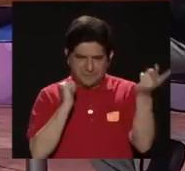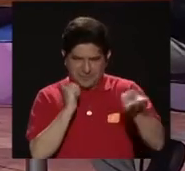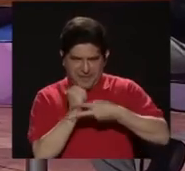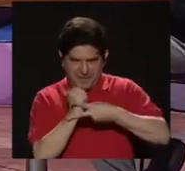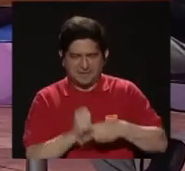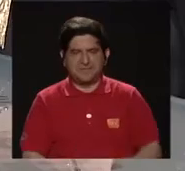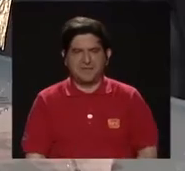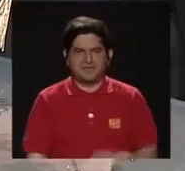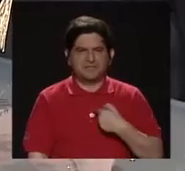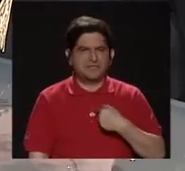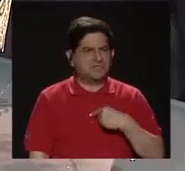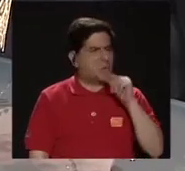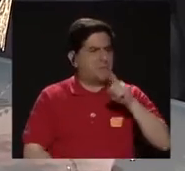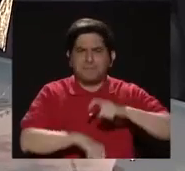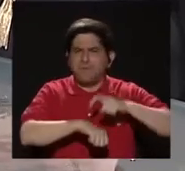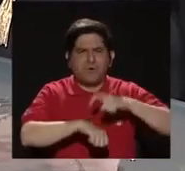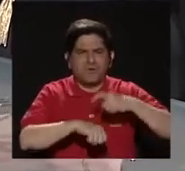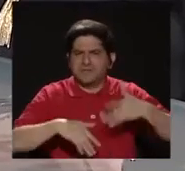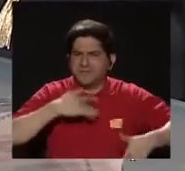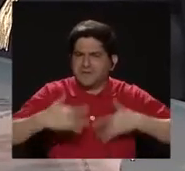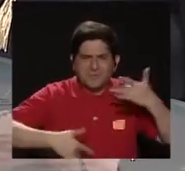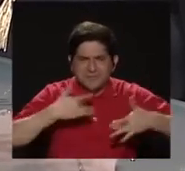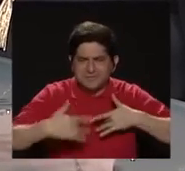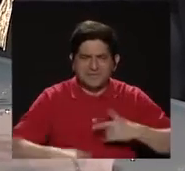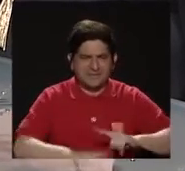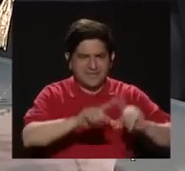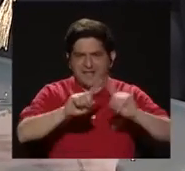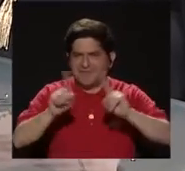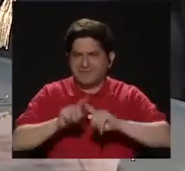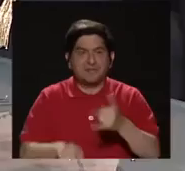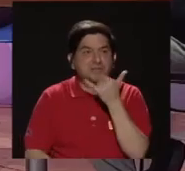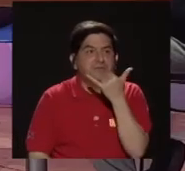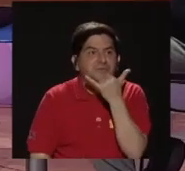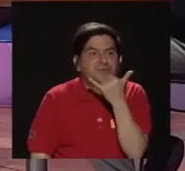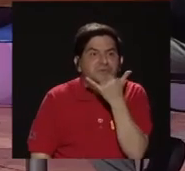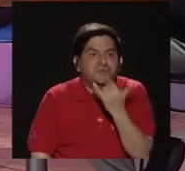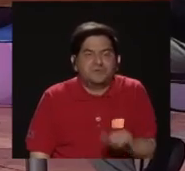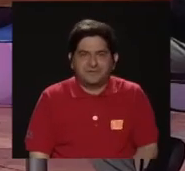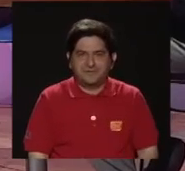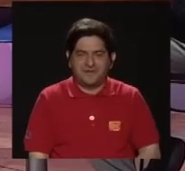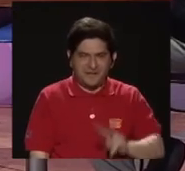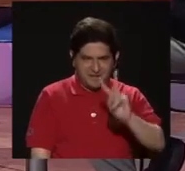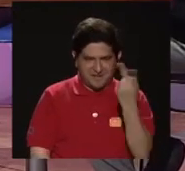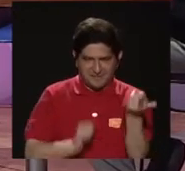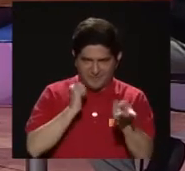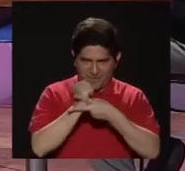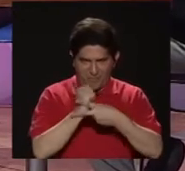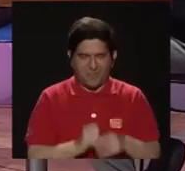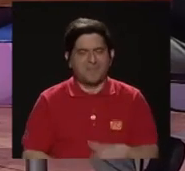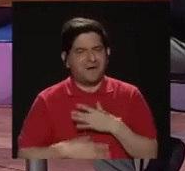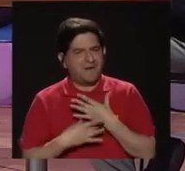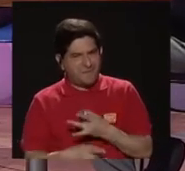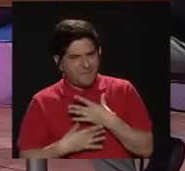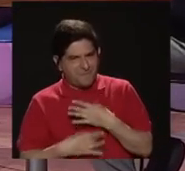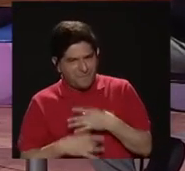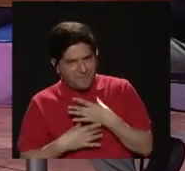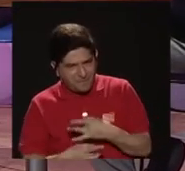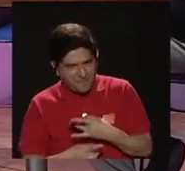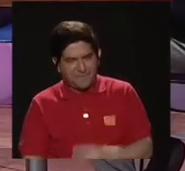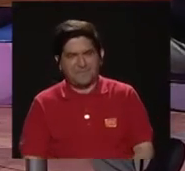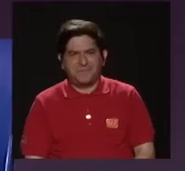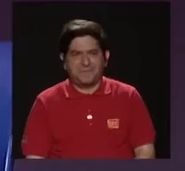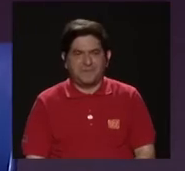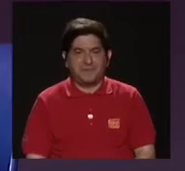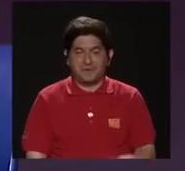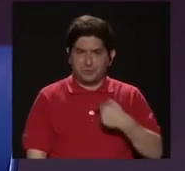y se me hizo cortísima, ¿verdad? Y creo que nos pasó a mucha gente, ¿qué pasó aquí? La segunda vez fue interesantísimo, fue tan